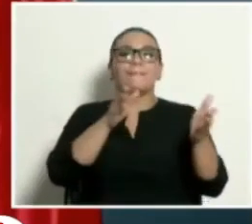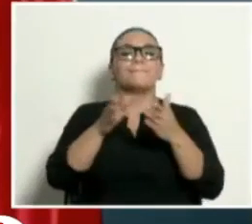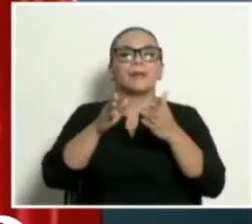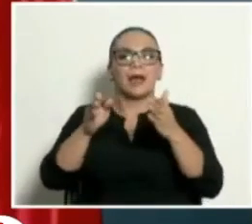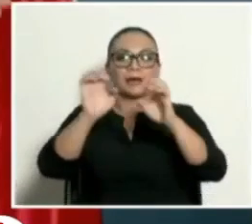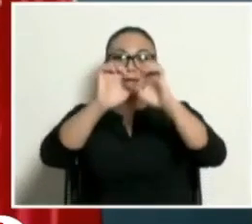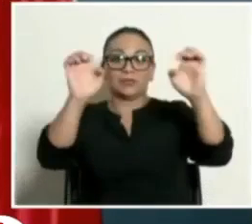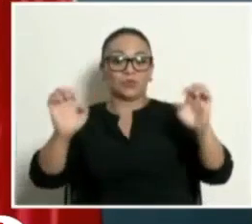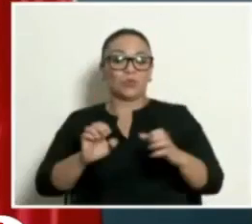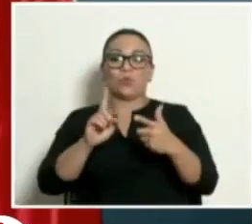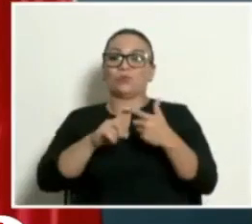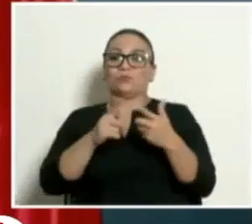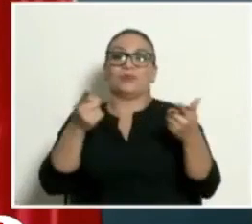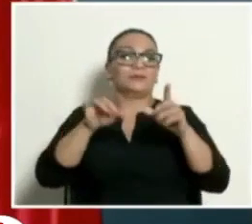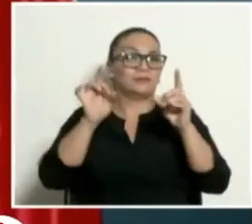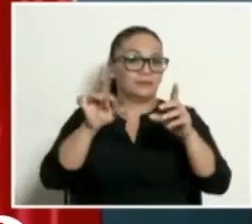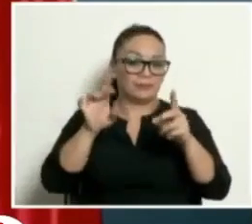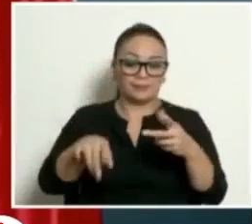caso monumental.